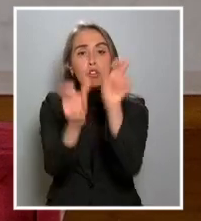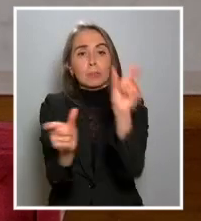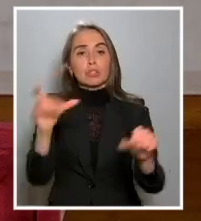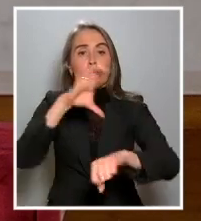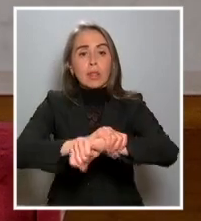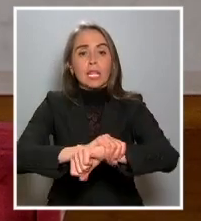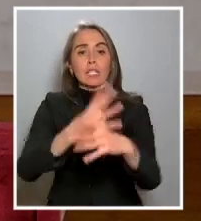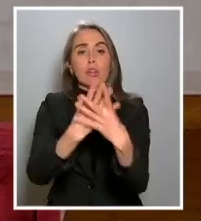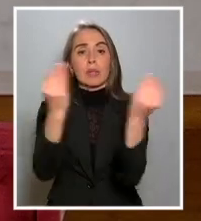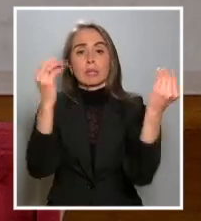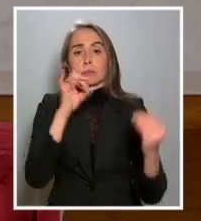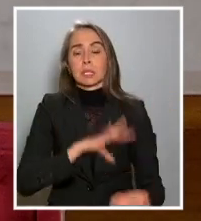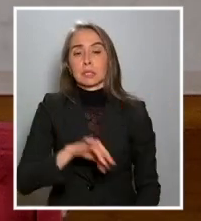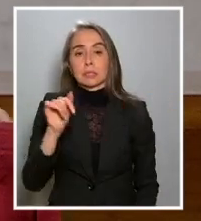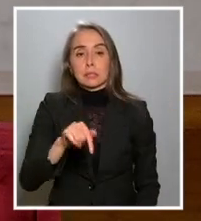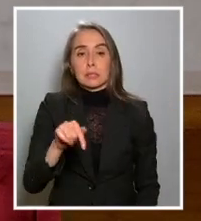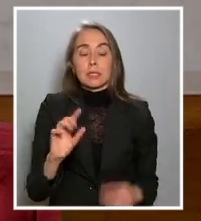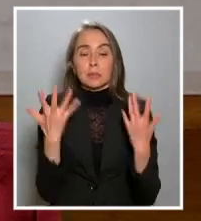detenidos desaparecidos en Chile.